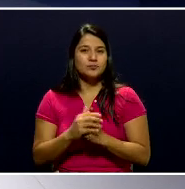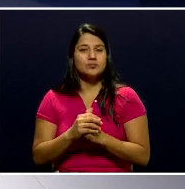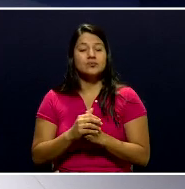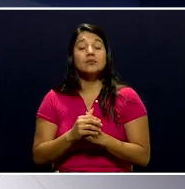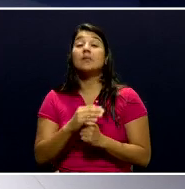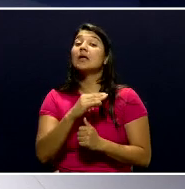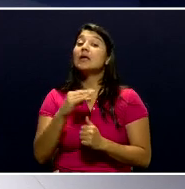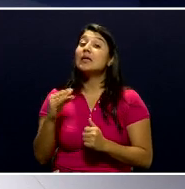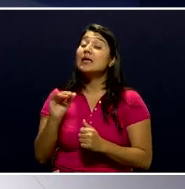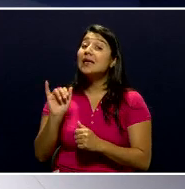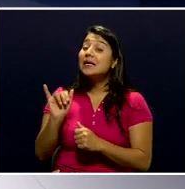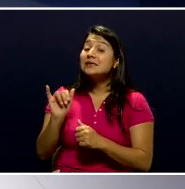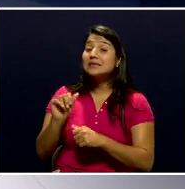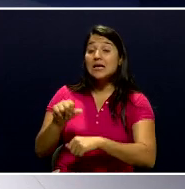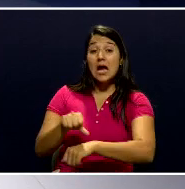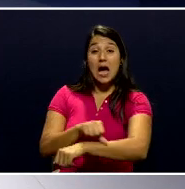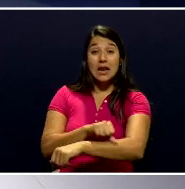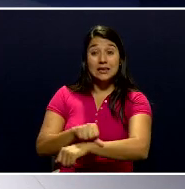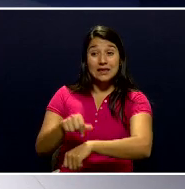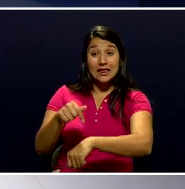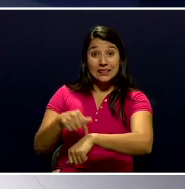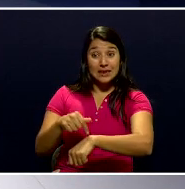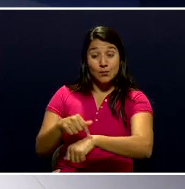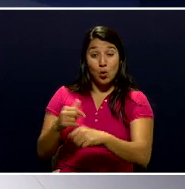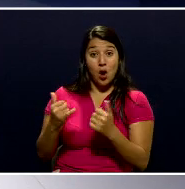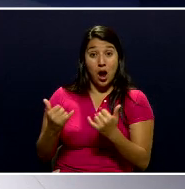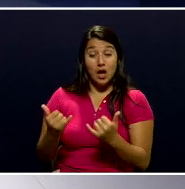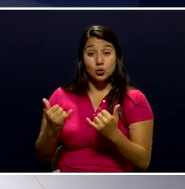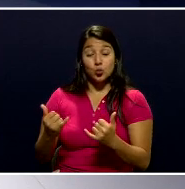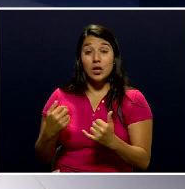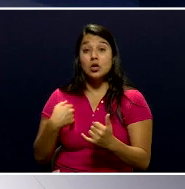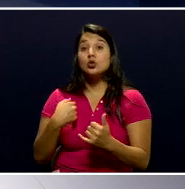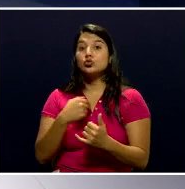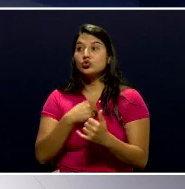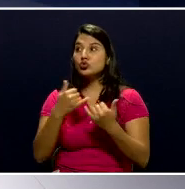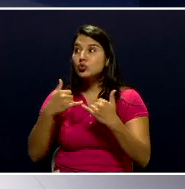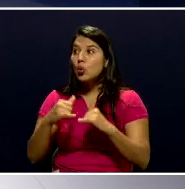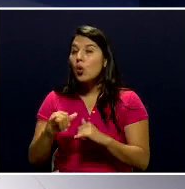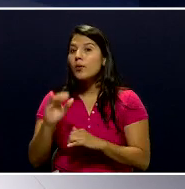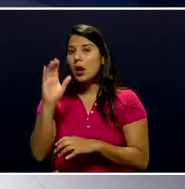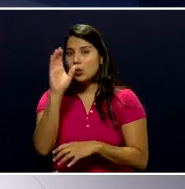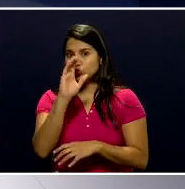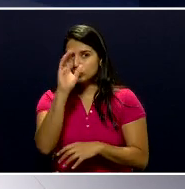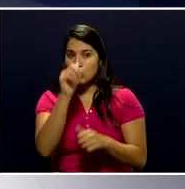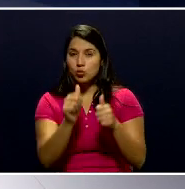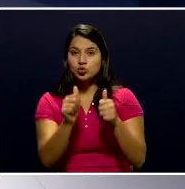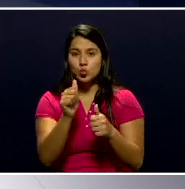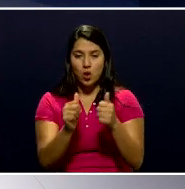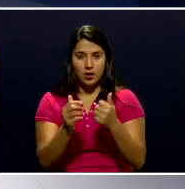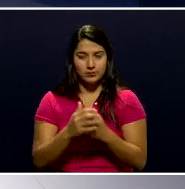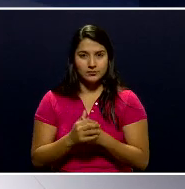Esa arquitectura del siglo XXI la estamos buscando porque